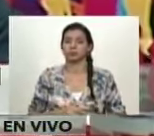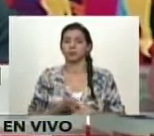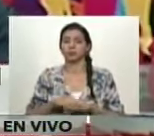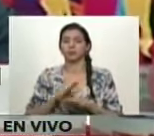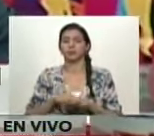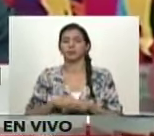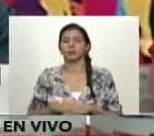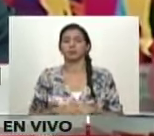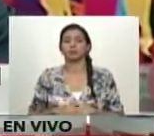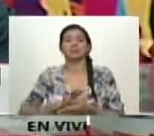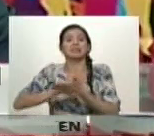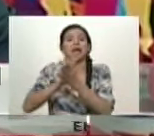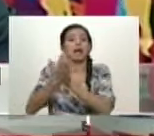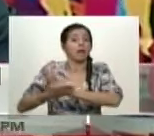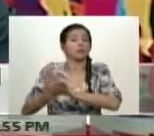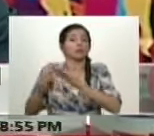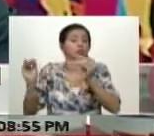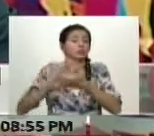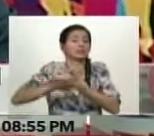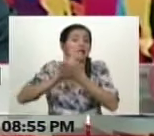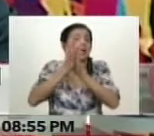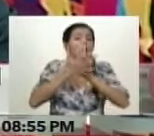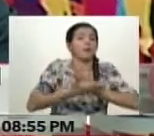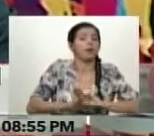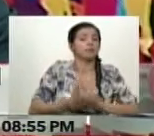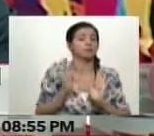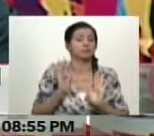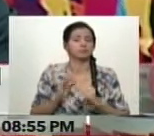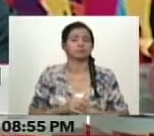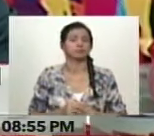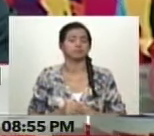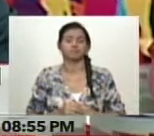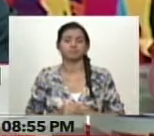todo en la vida se agota. ¿Ah?